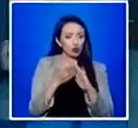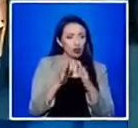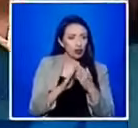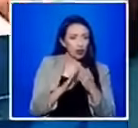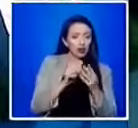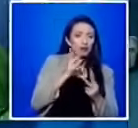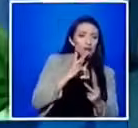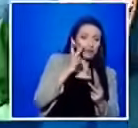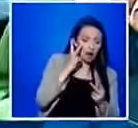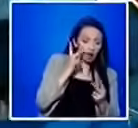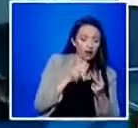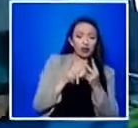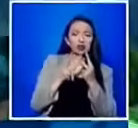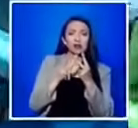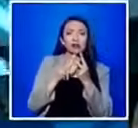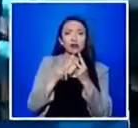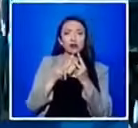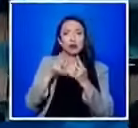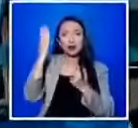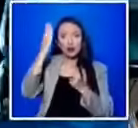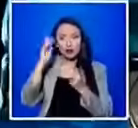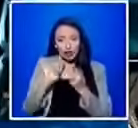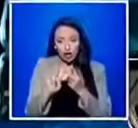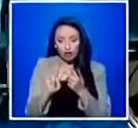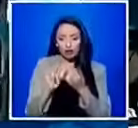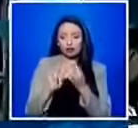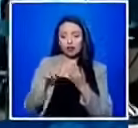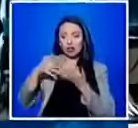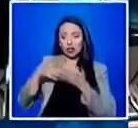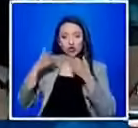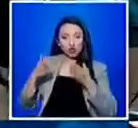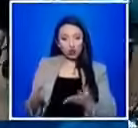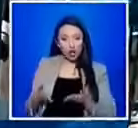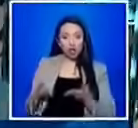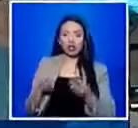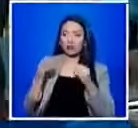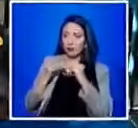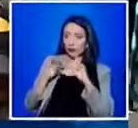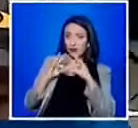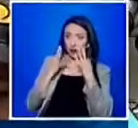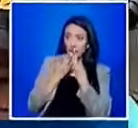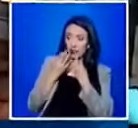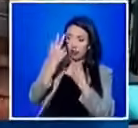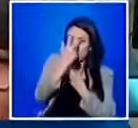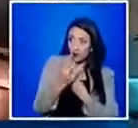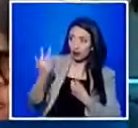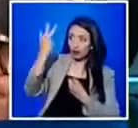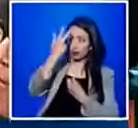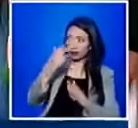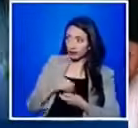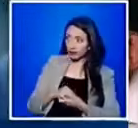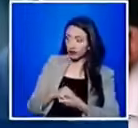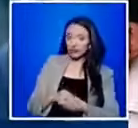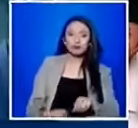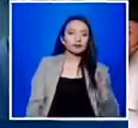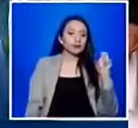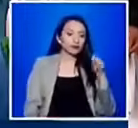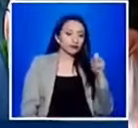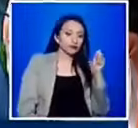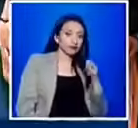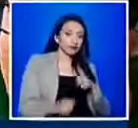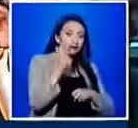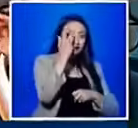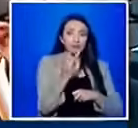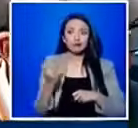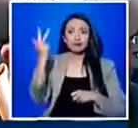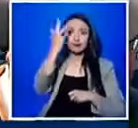educativa, de los profesores, de los estudiantes, pero también un trabajo conjunto con la familia, con los padres de familia. Así es, el trabajo es